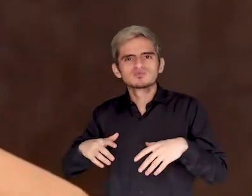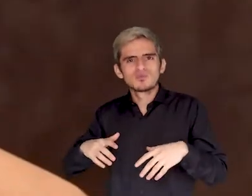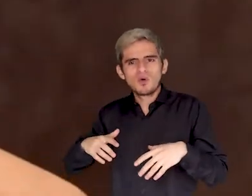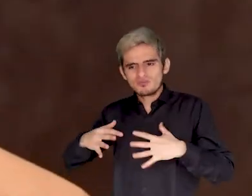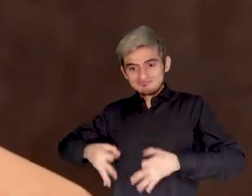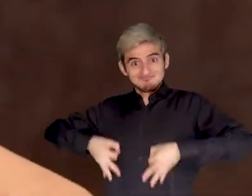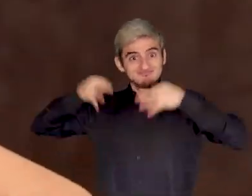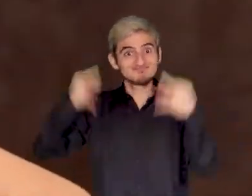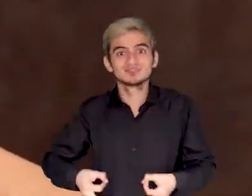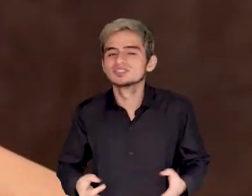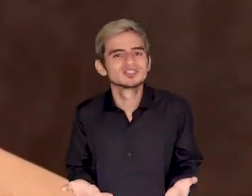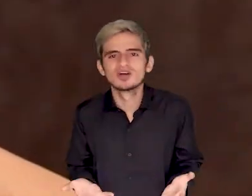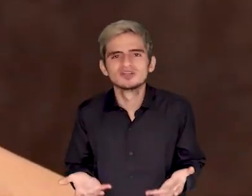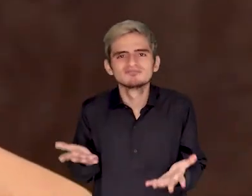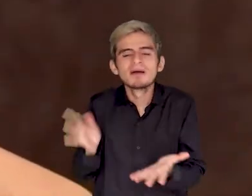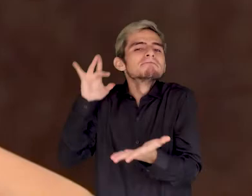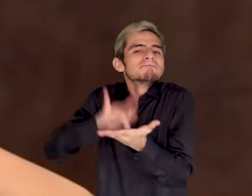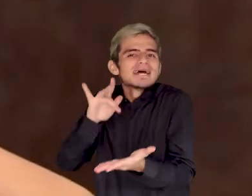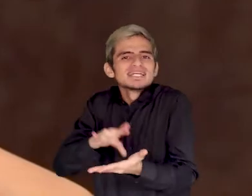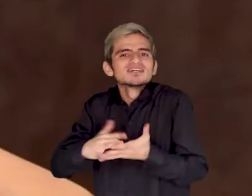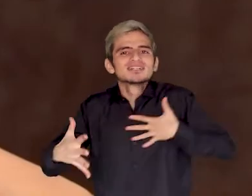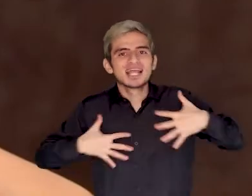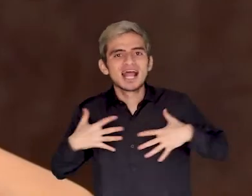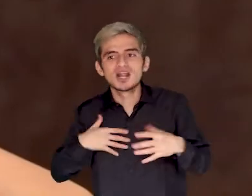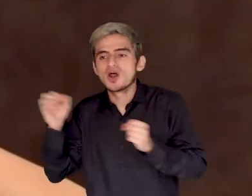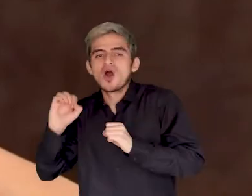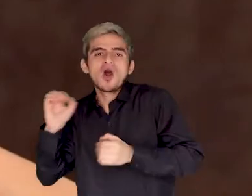Infortunadamente, la ficción no supera la realidad.